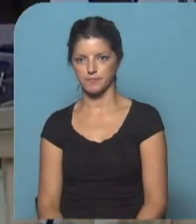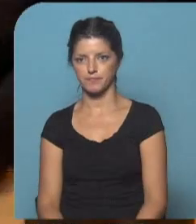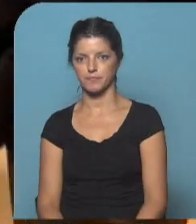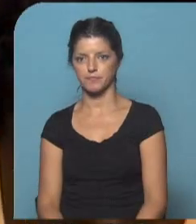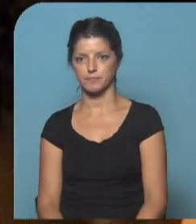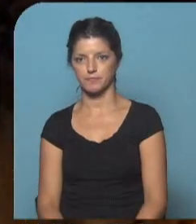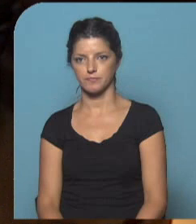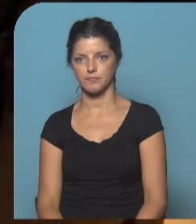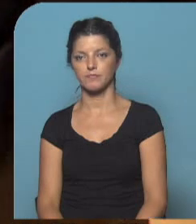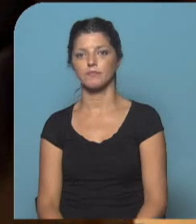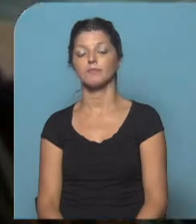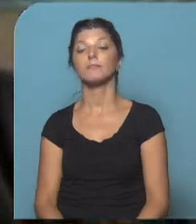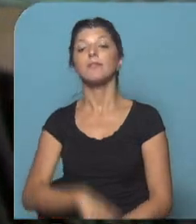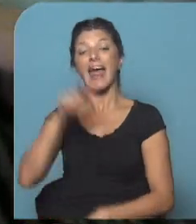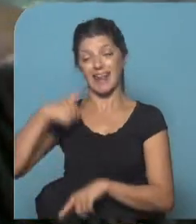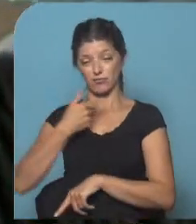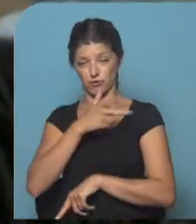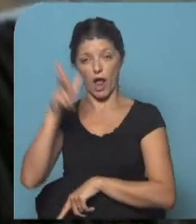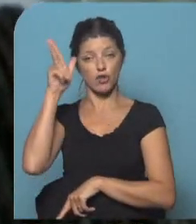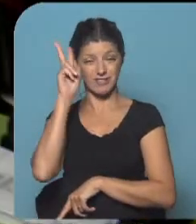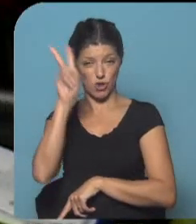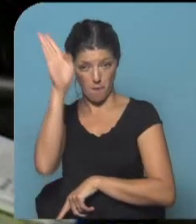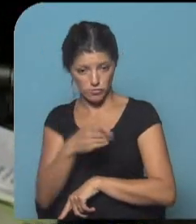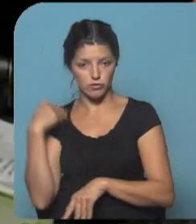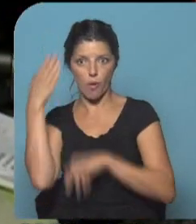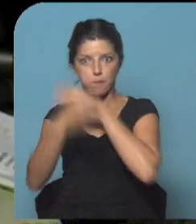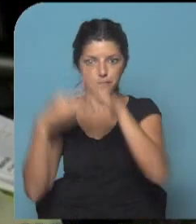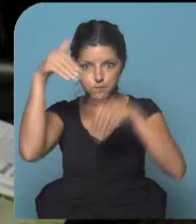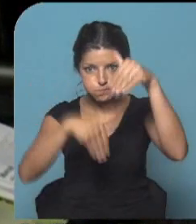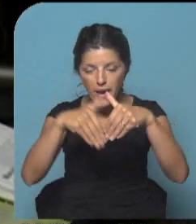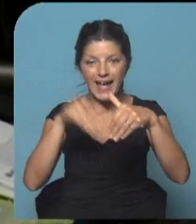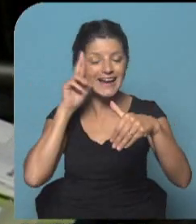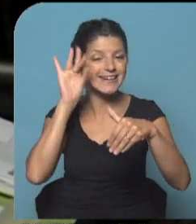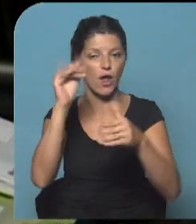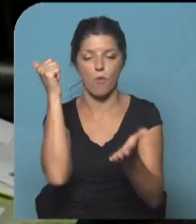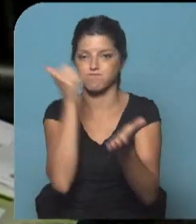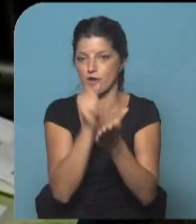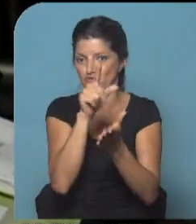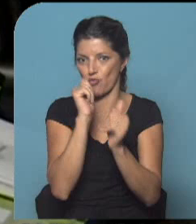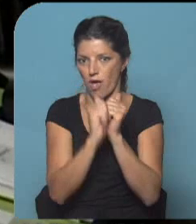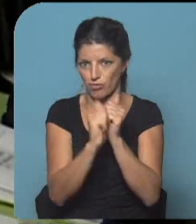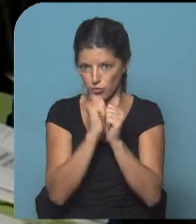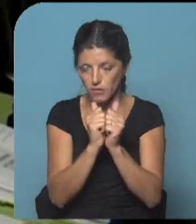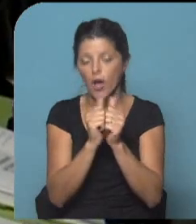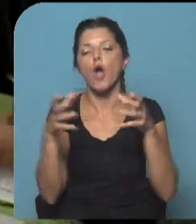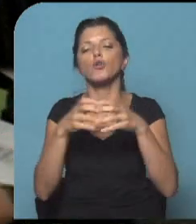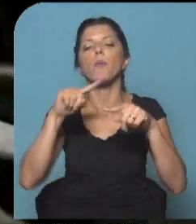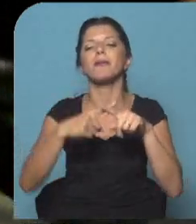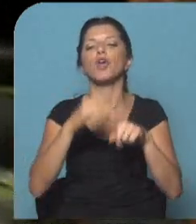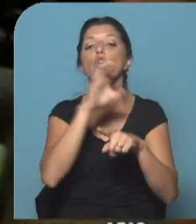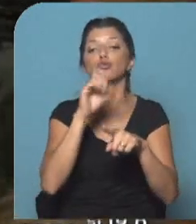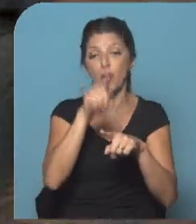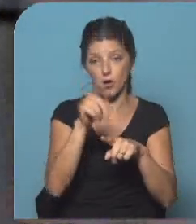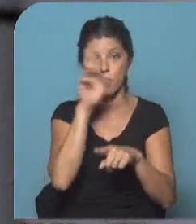Con una participación del 82%, la mayor en la historia de España, Ciudadanos y su candidata Inés